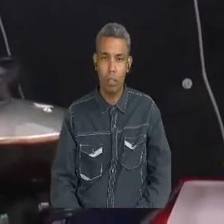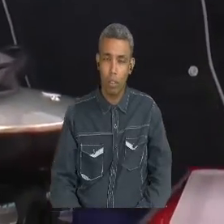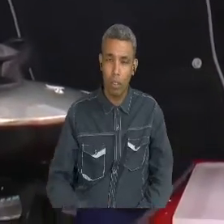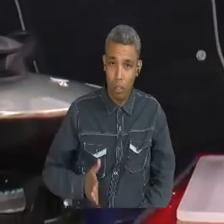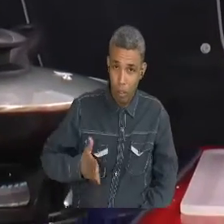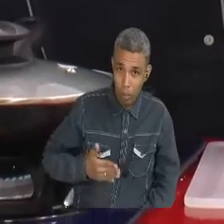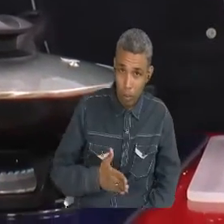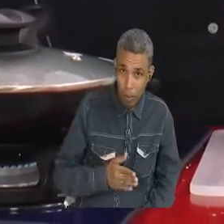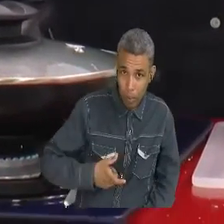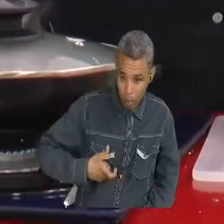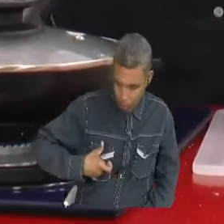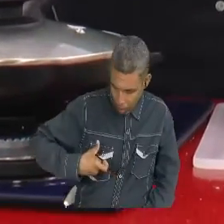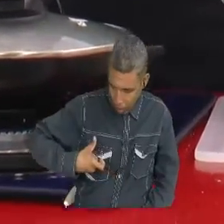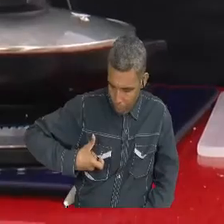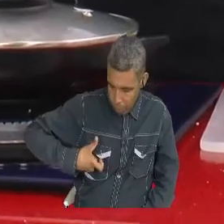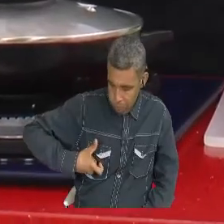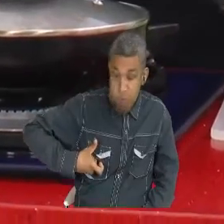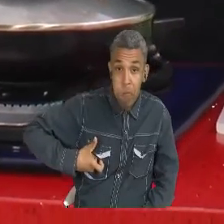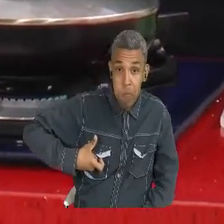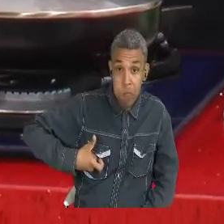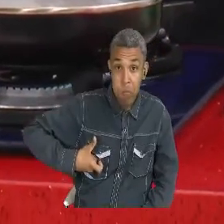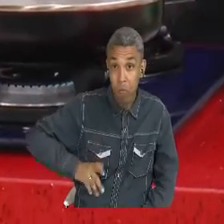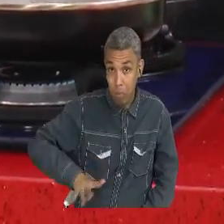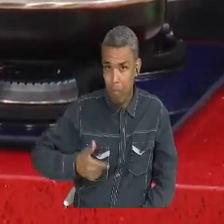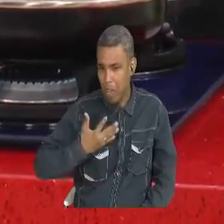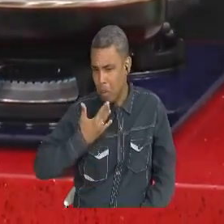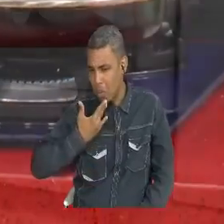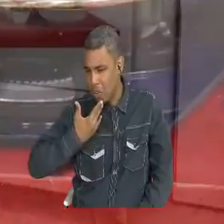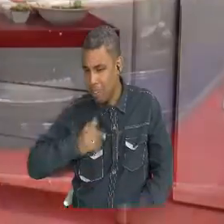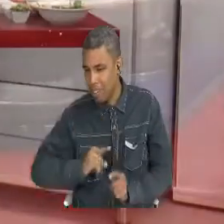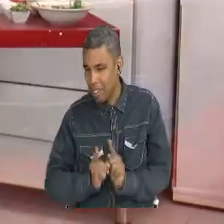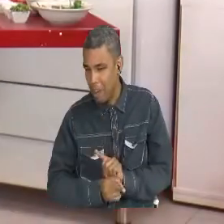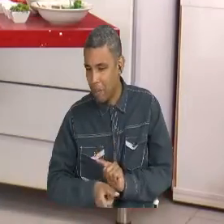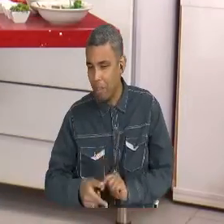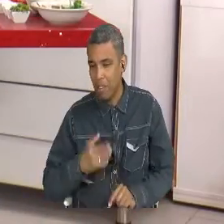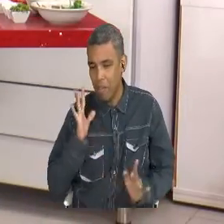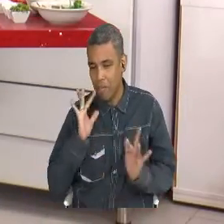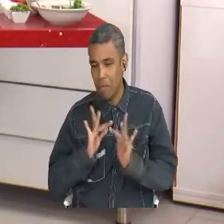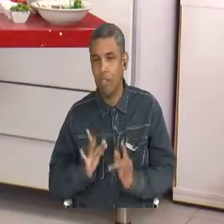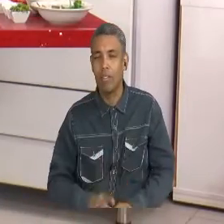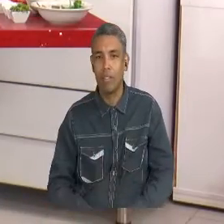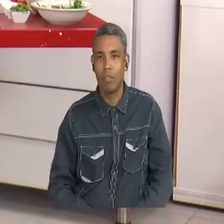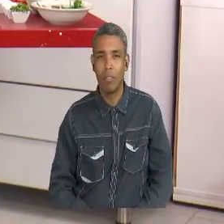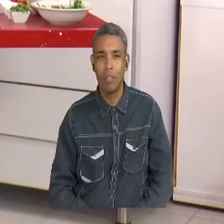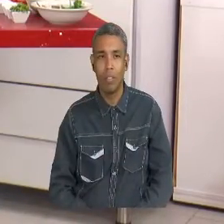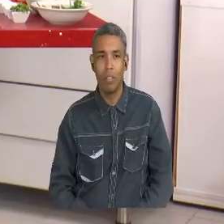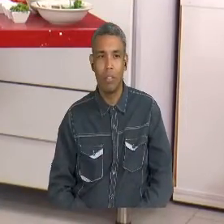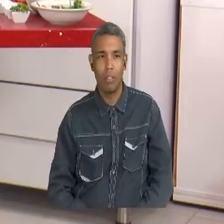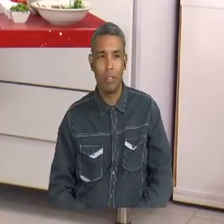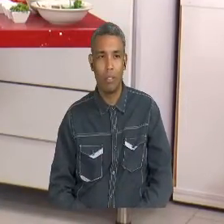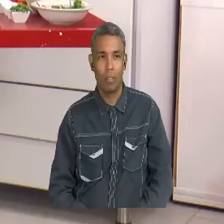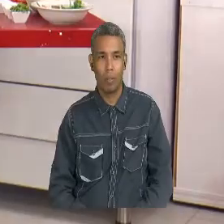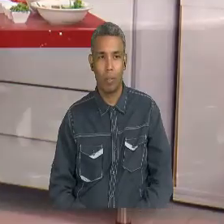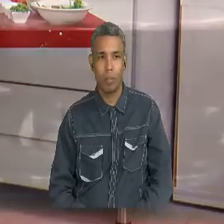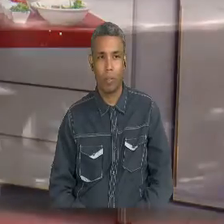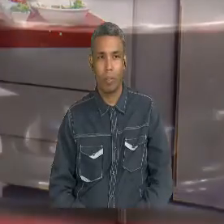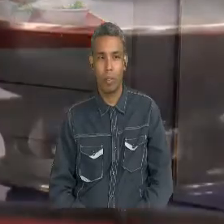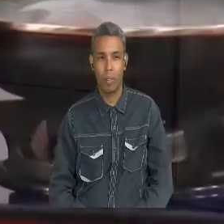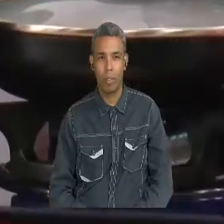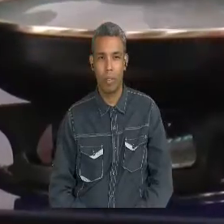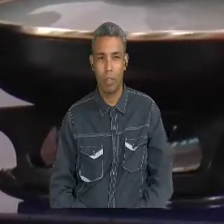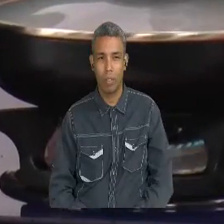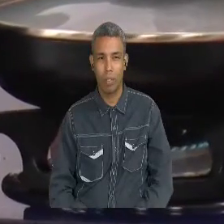estar preparado, cocido. Ajá. Me descargo por acá. Se ve delicioso, dice Víctor. Sí, aquí nada nos queda maluco, ¿viste?